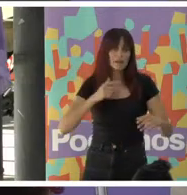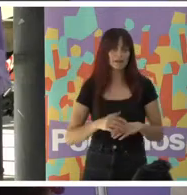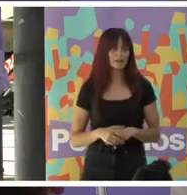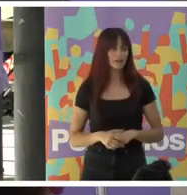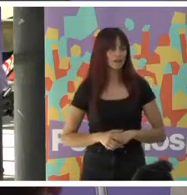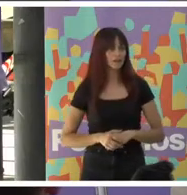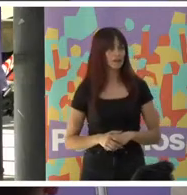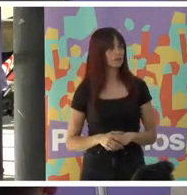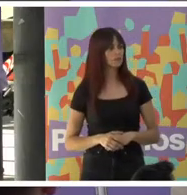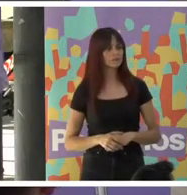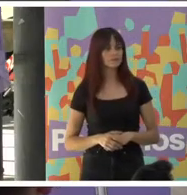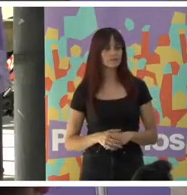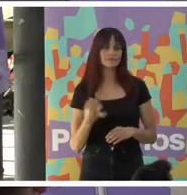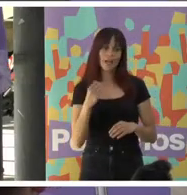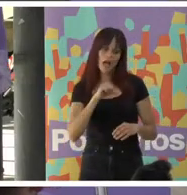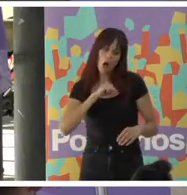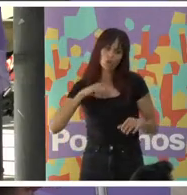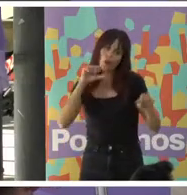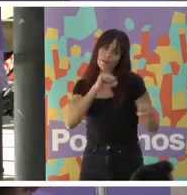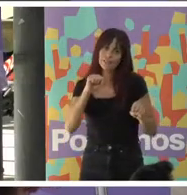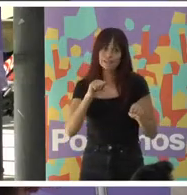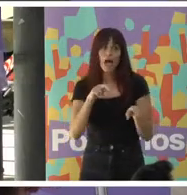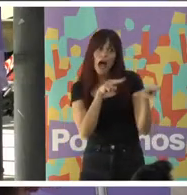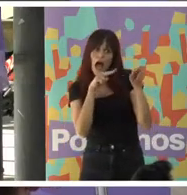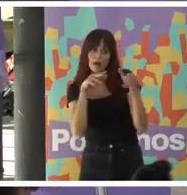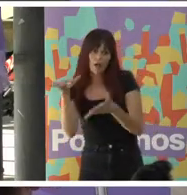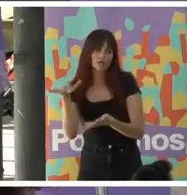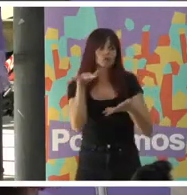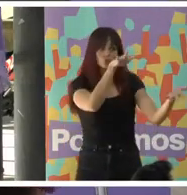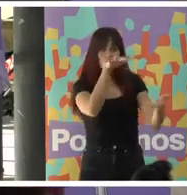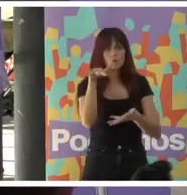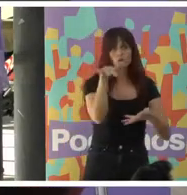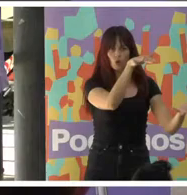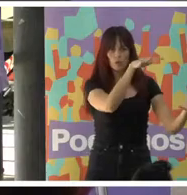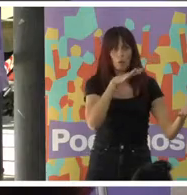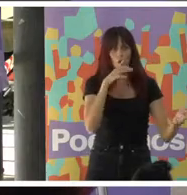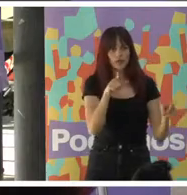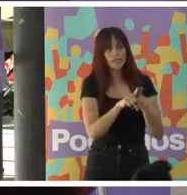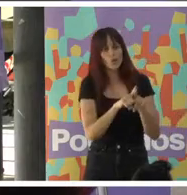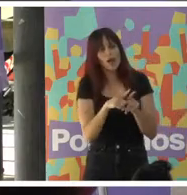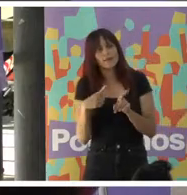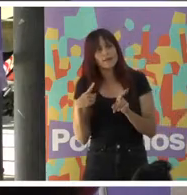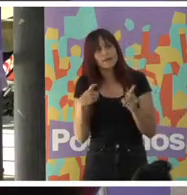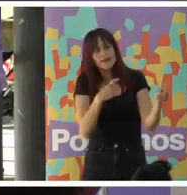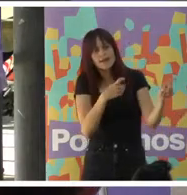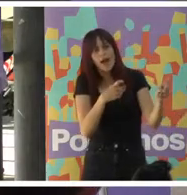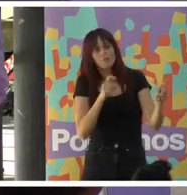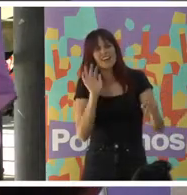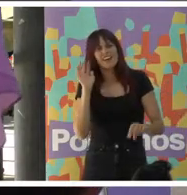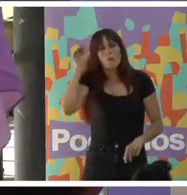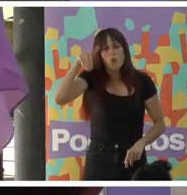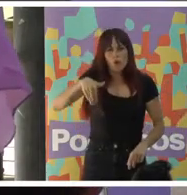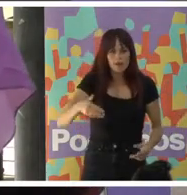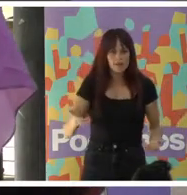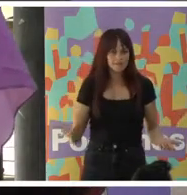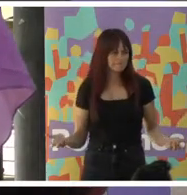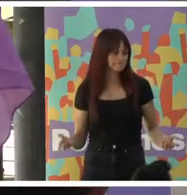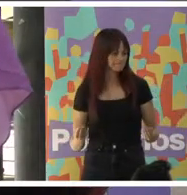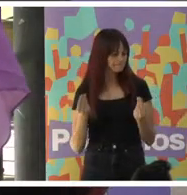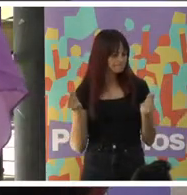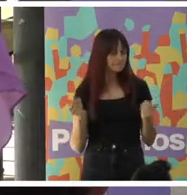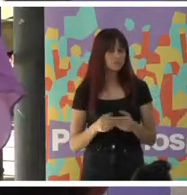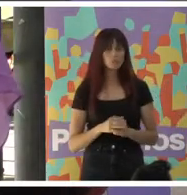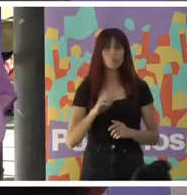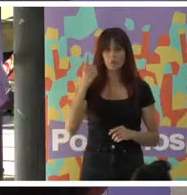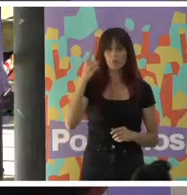de la autodefensa, enviar armas, porque aquello era como la guerra de la República.